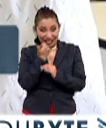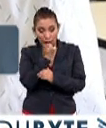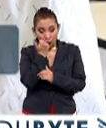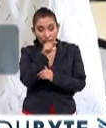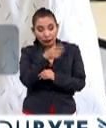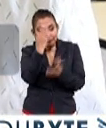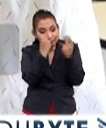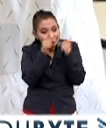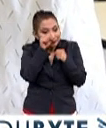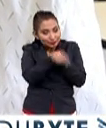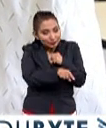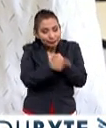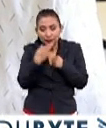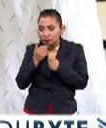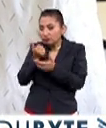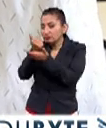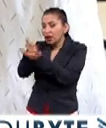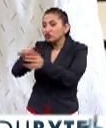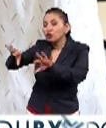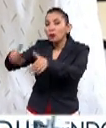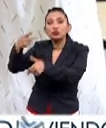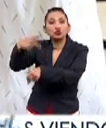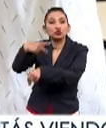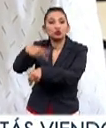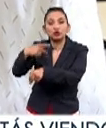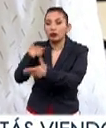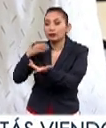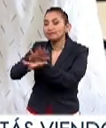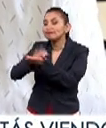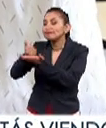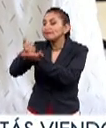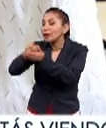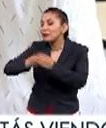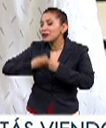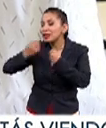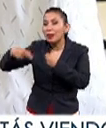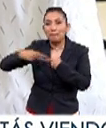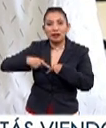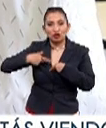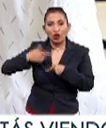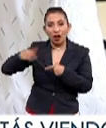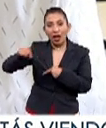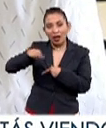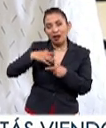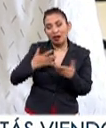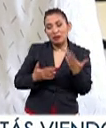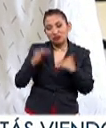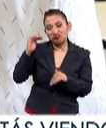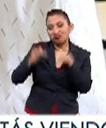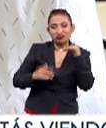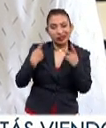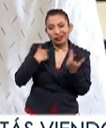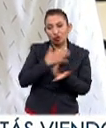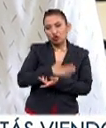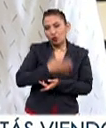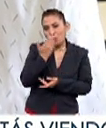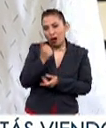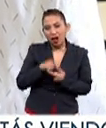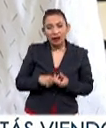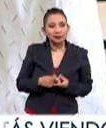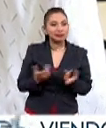conocimientos adquiridos en ella sirvan para la comunidad y que transforme la vida de mucha gente que vive muchas desigualdades, muchas